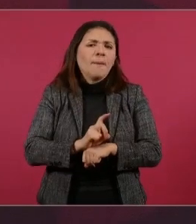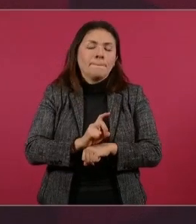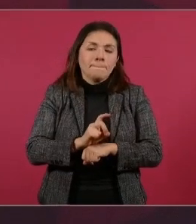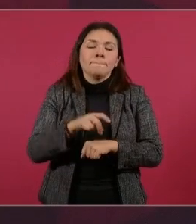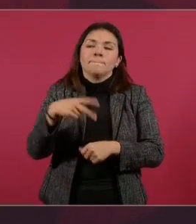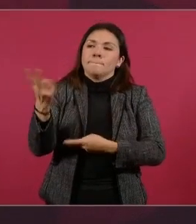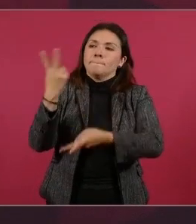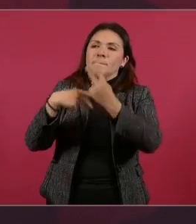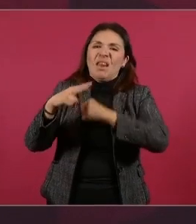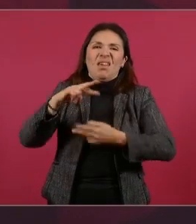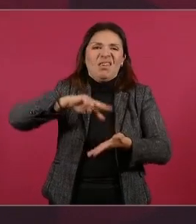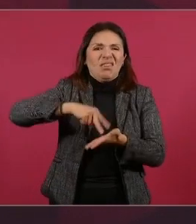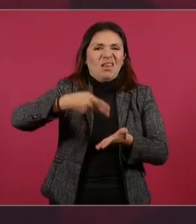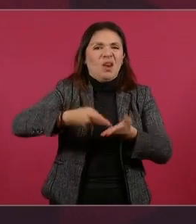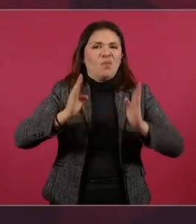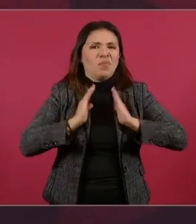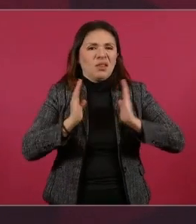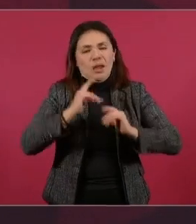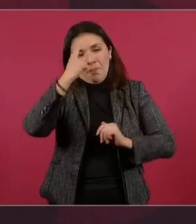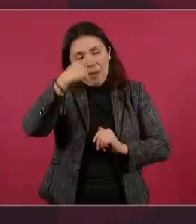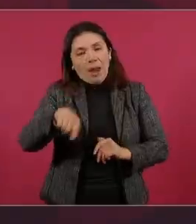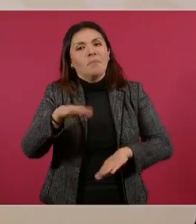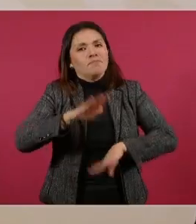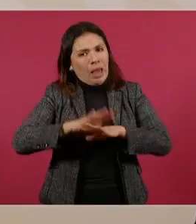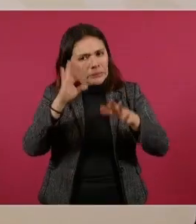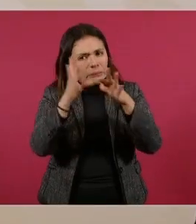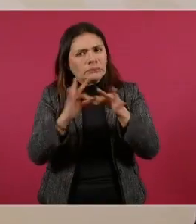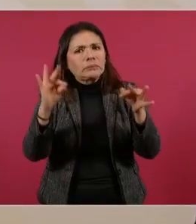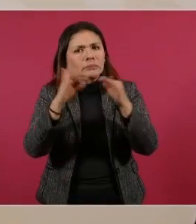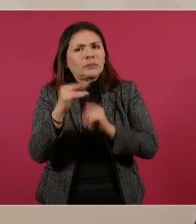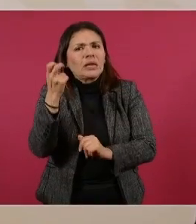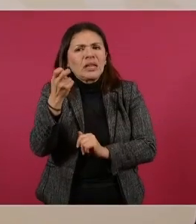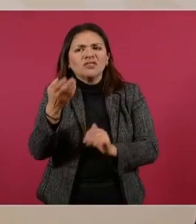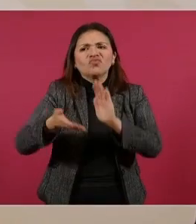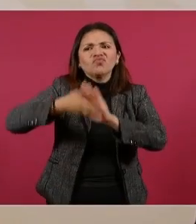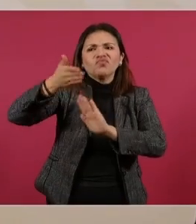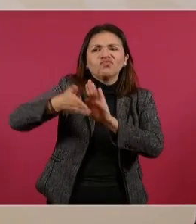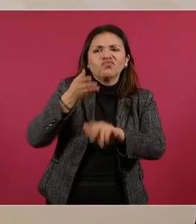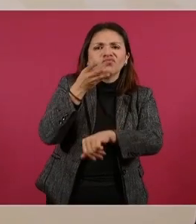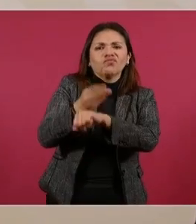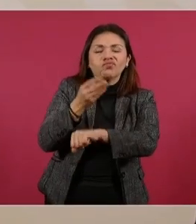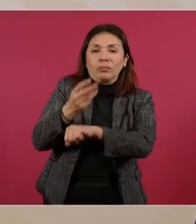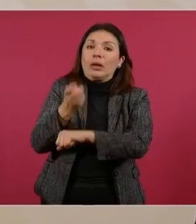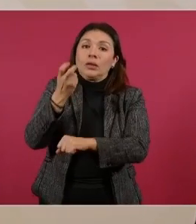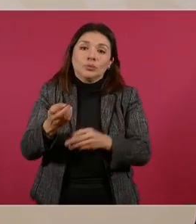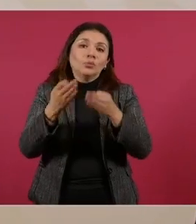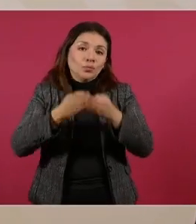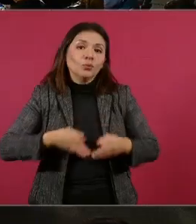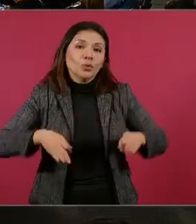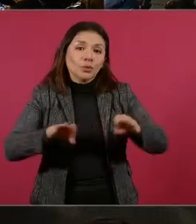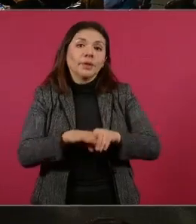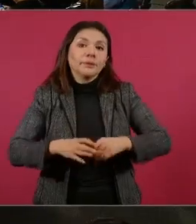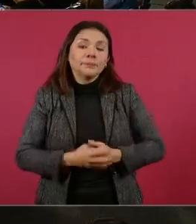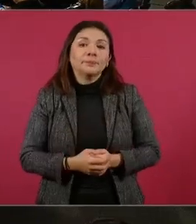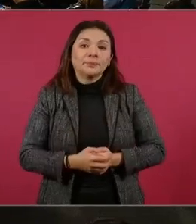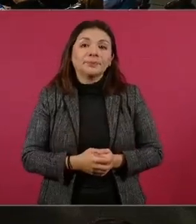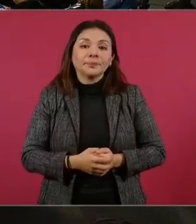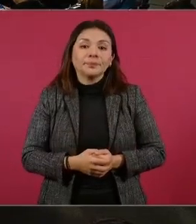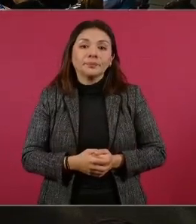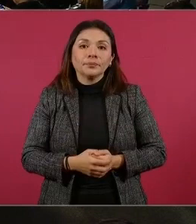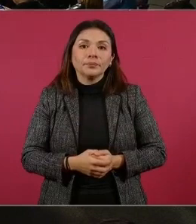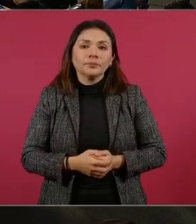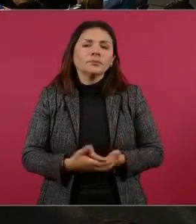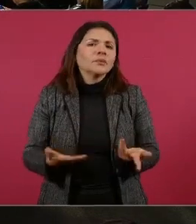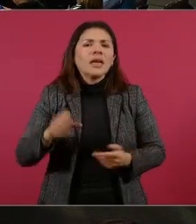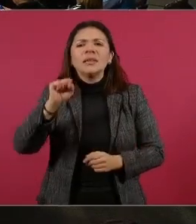venir los ingenieros militares a explicar sobre todas estas obras que son muy importantes Pues sí cuándo